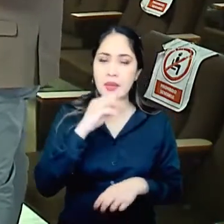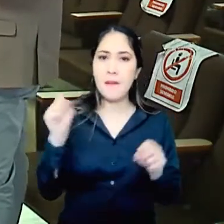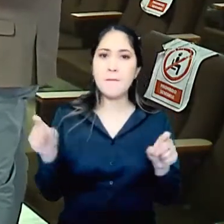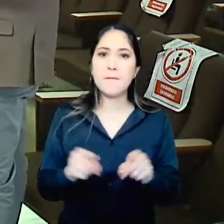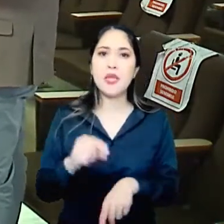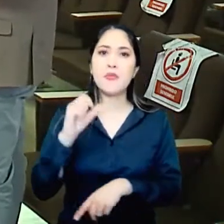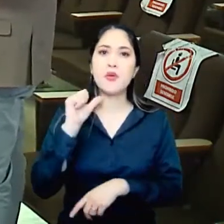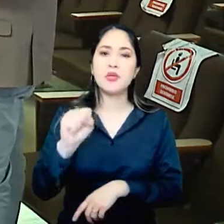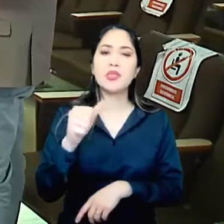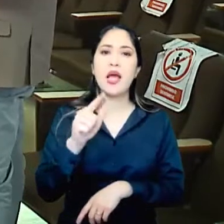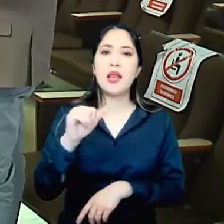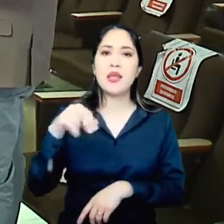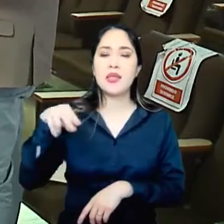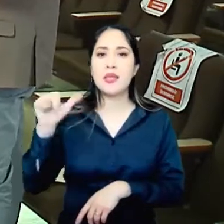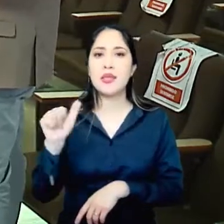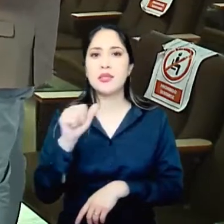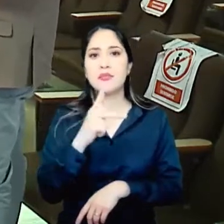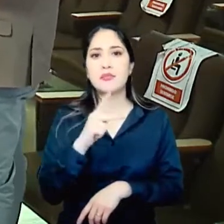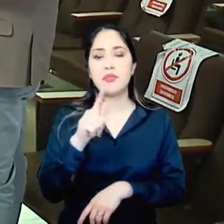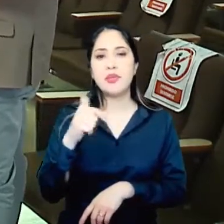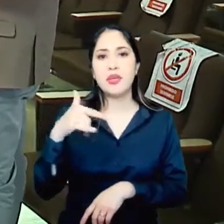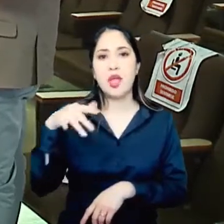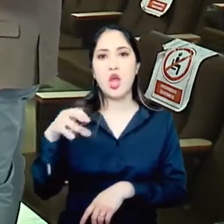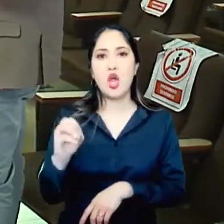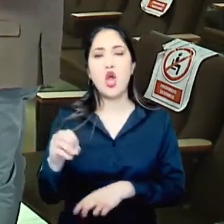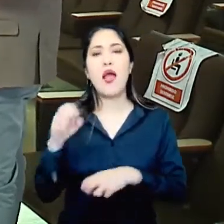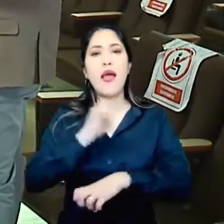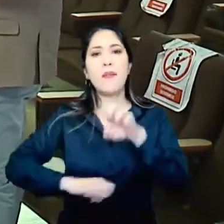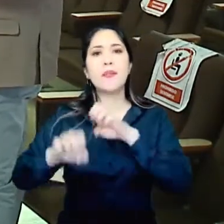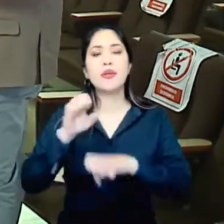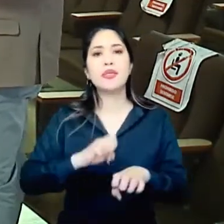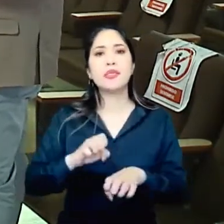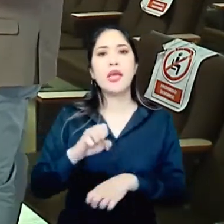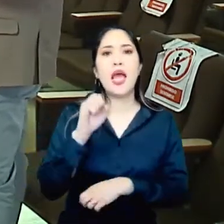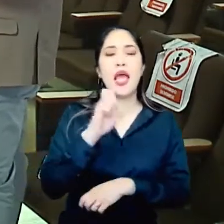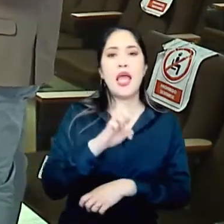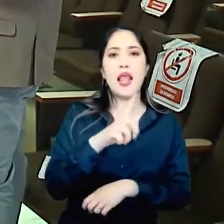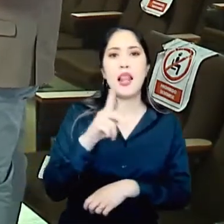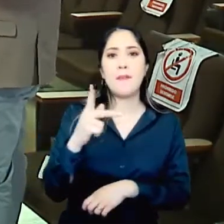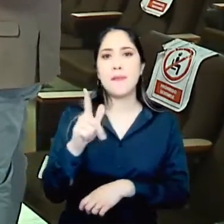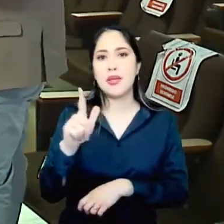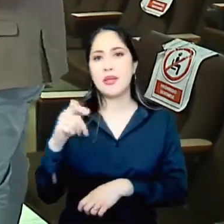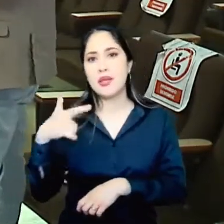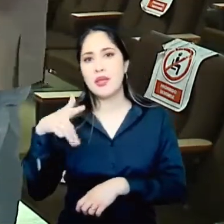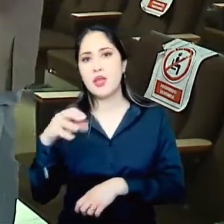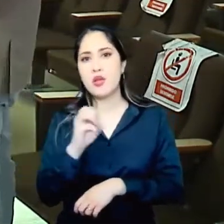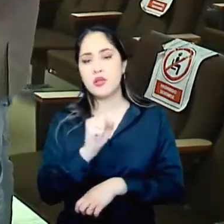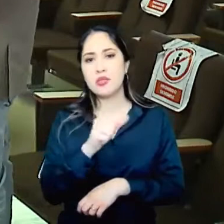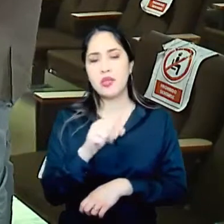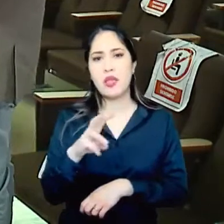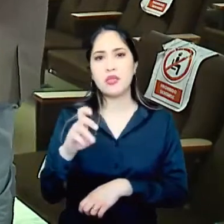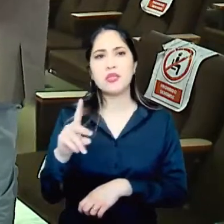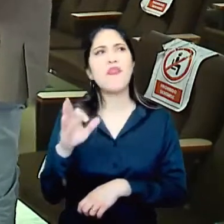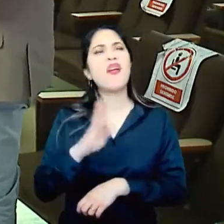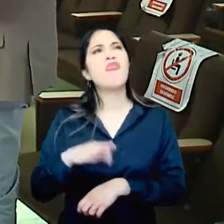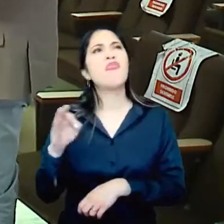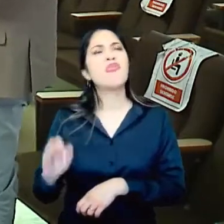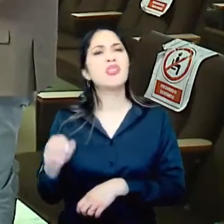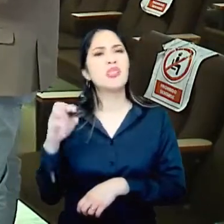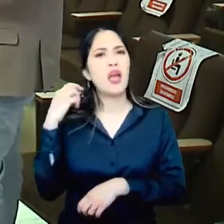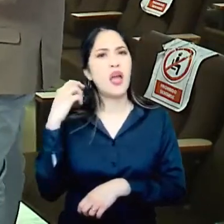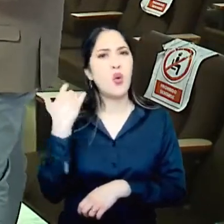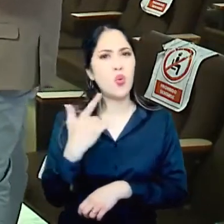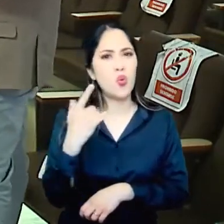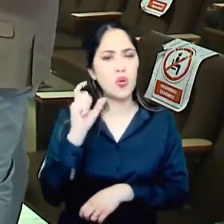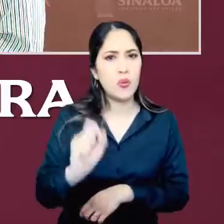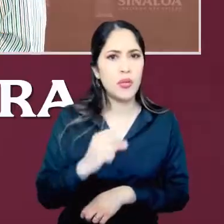la empresa Atlético Morelia SADCB. Esto fue el 22 de julio. Déjeme comentarle que igualmente